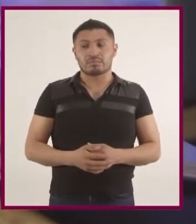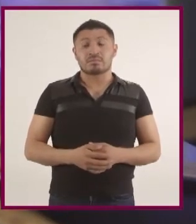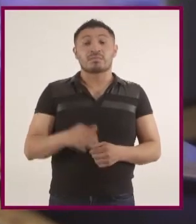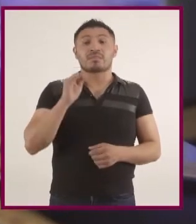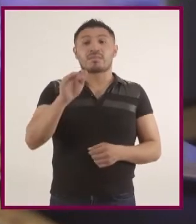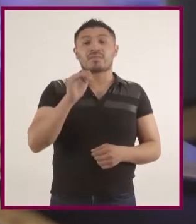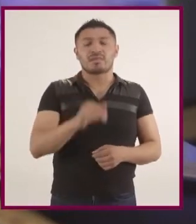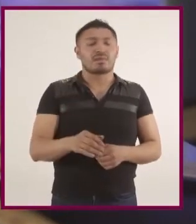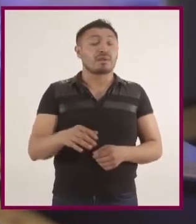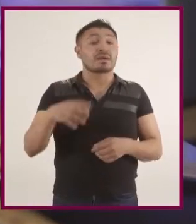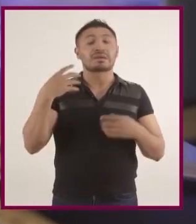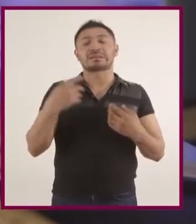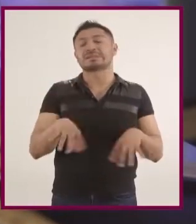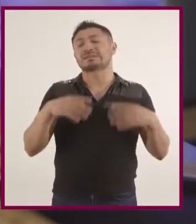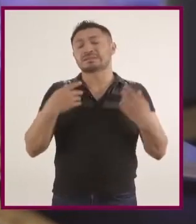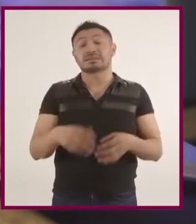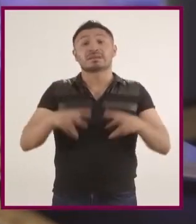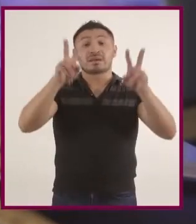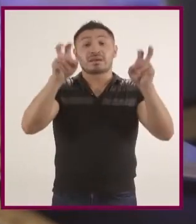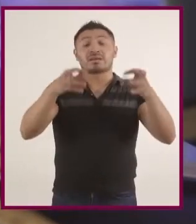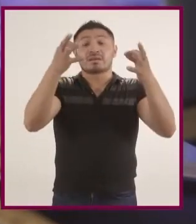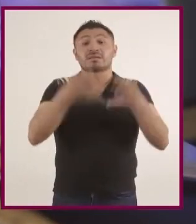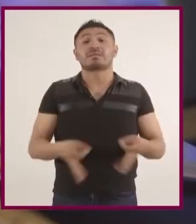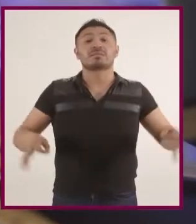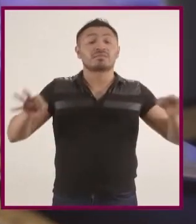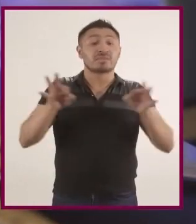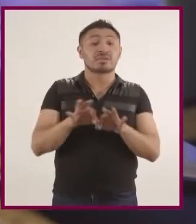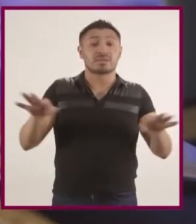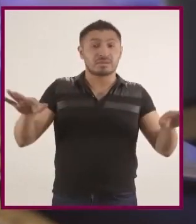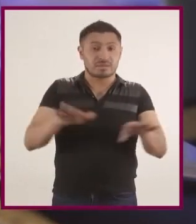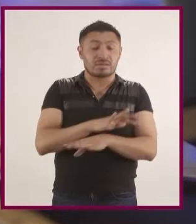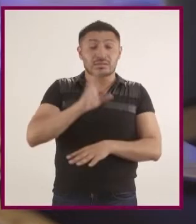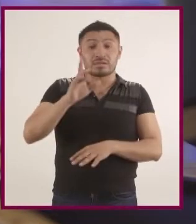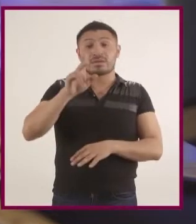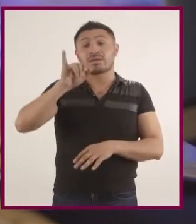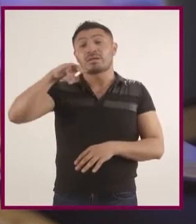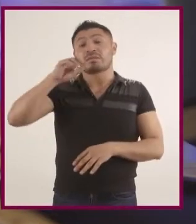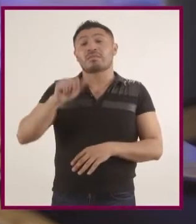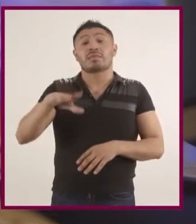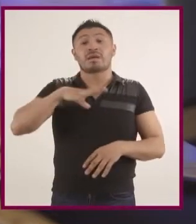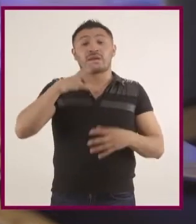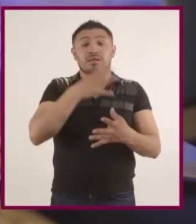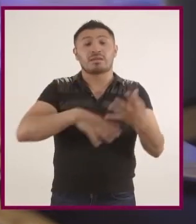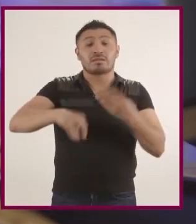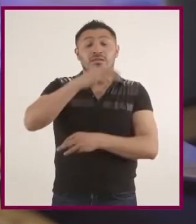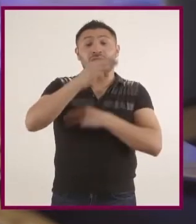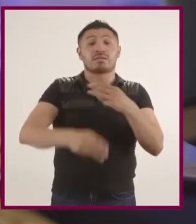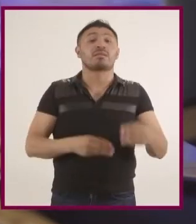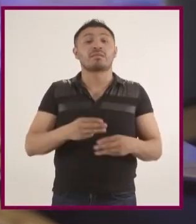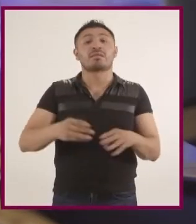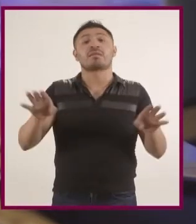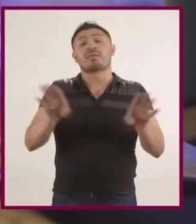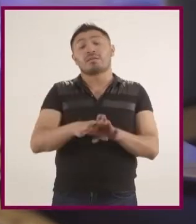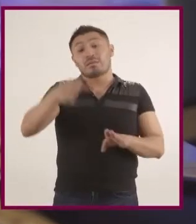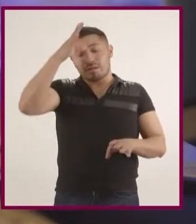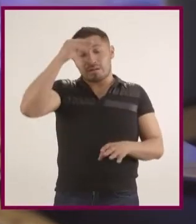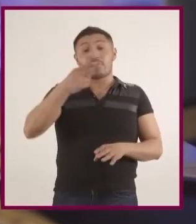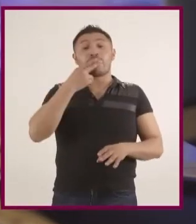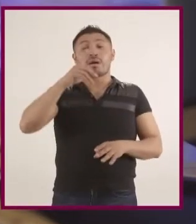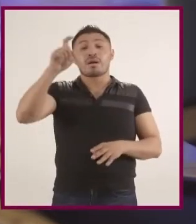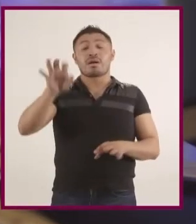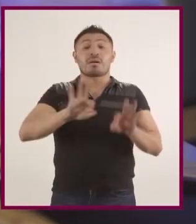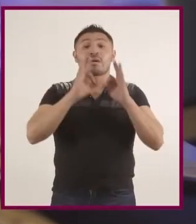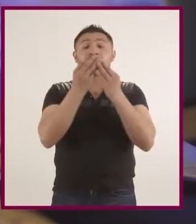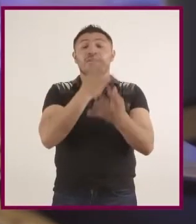Gerardo el agua Quizá es uno de los asuntos primordiales en el tema de cambio climático y rentabilidad mundial Cómo aprender a usar el agua